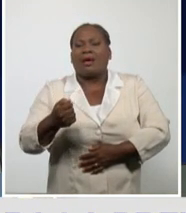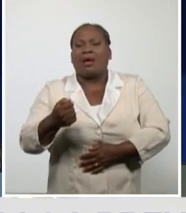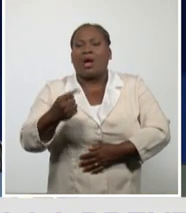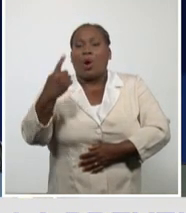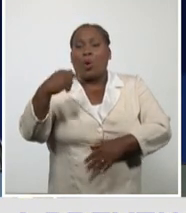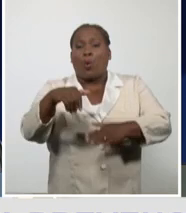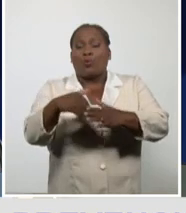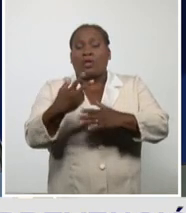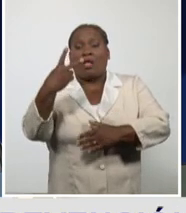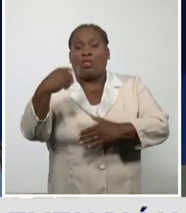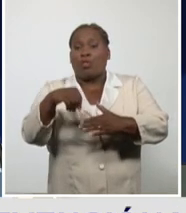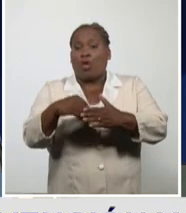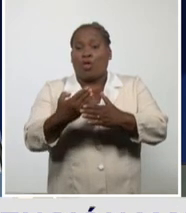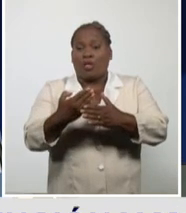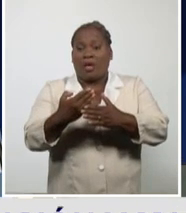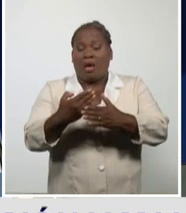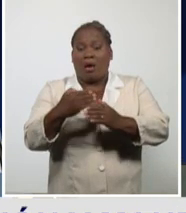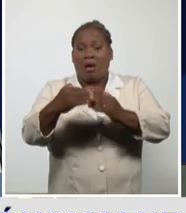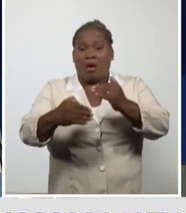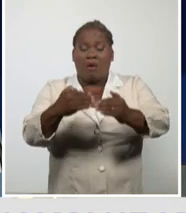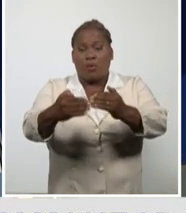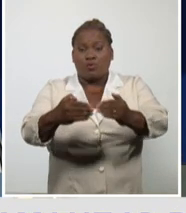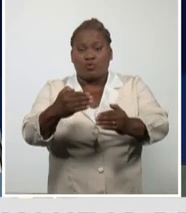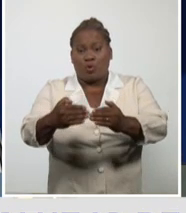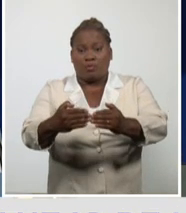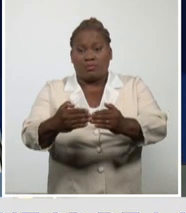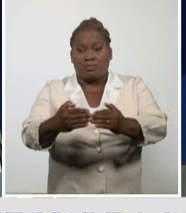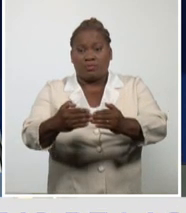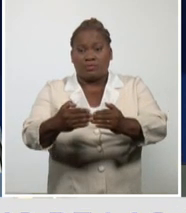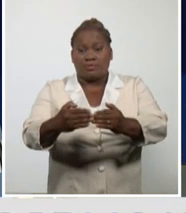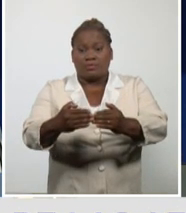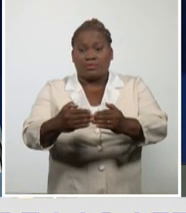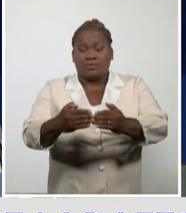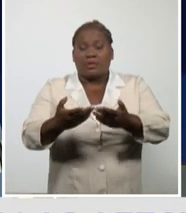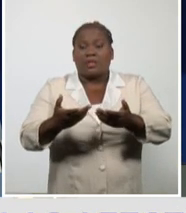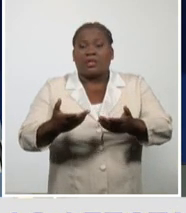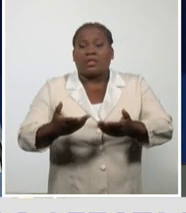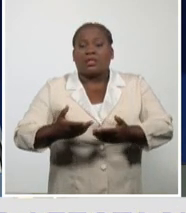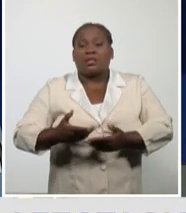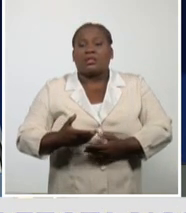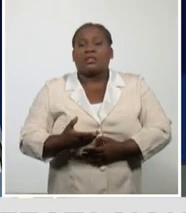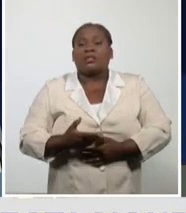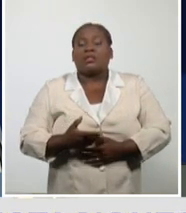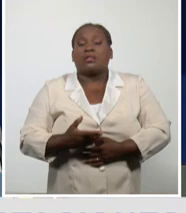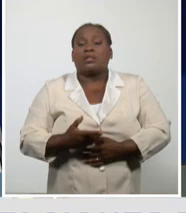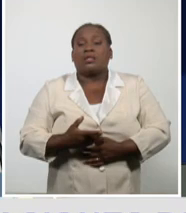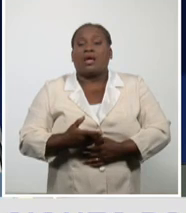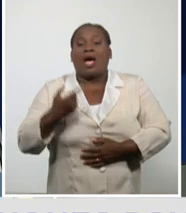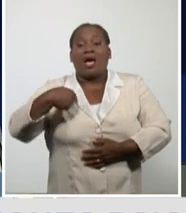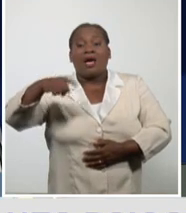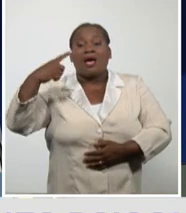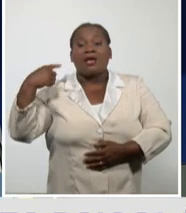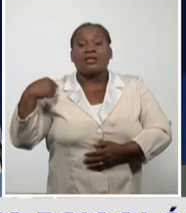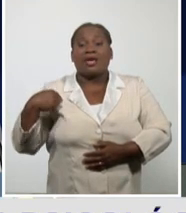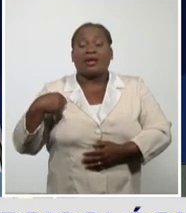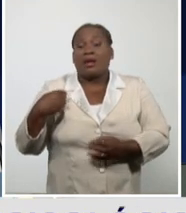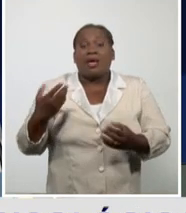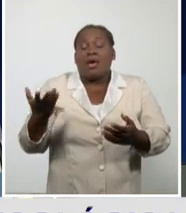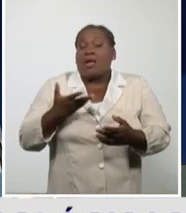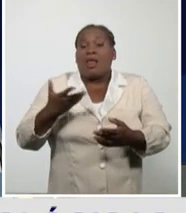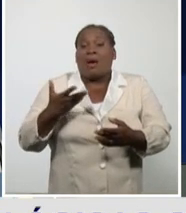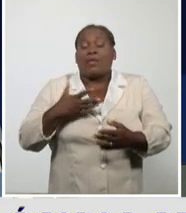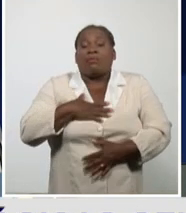de 2 días de evolución, pues presentó en el día de ayer de forma súbita una falta